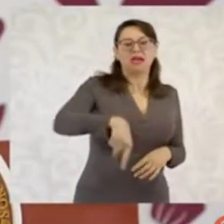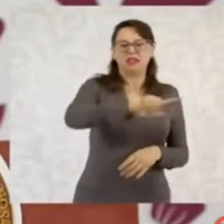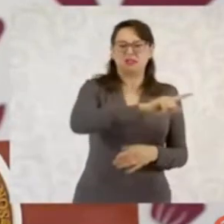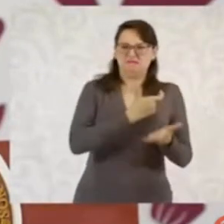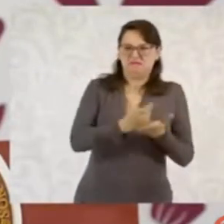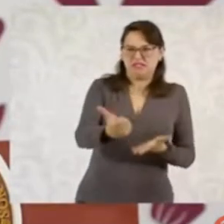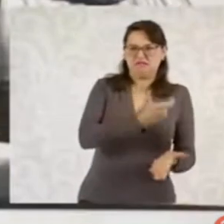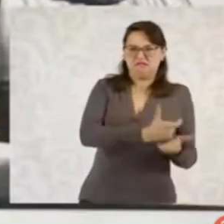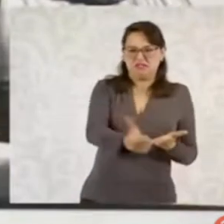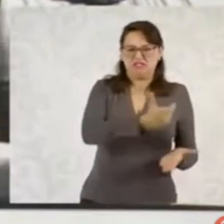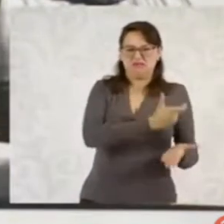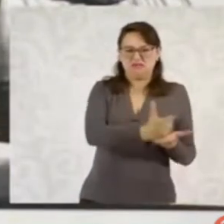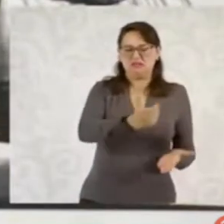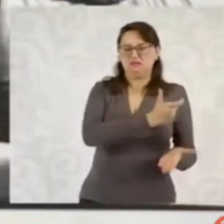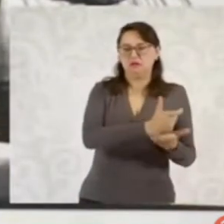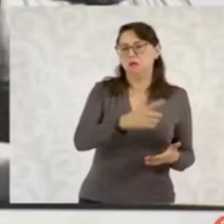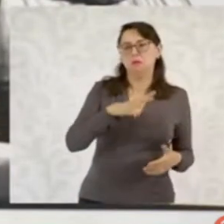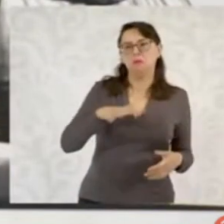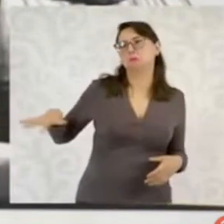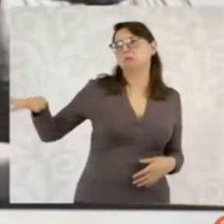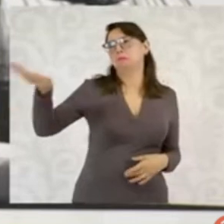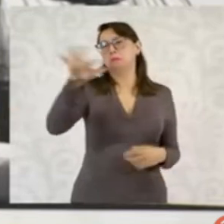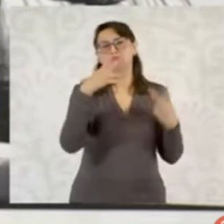de la elección fue más de